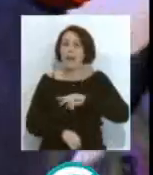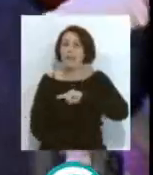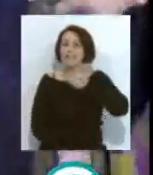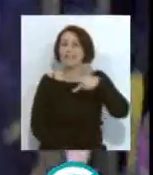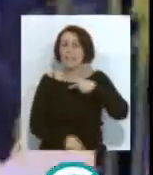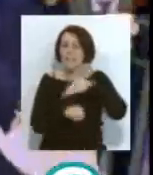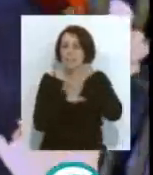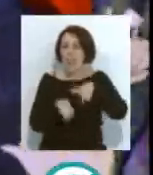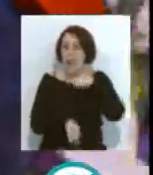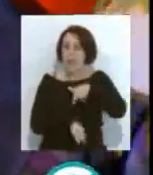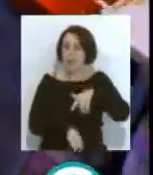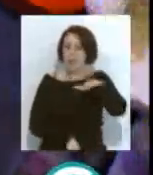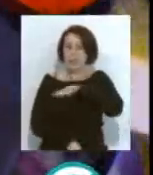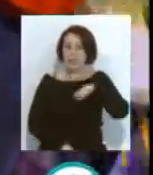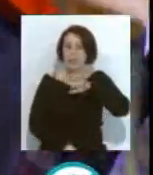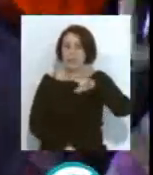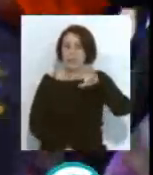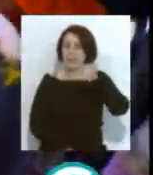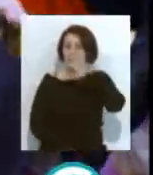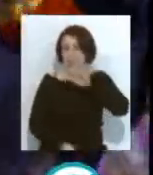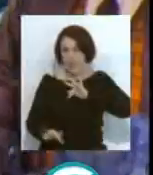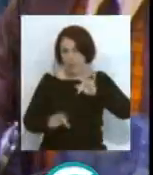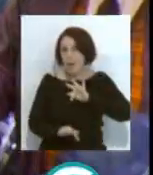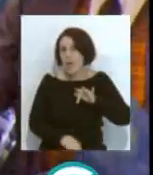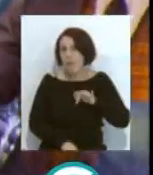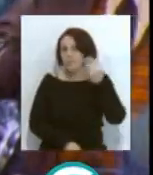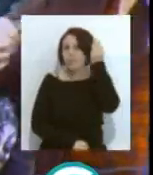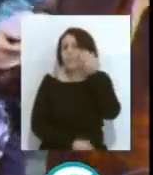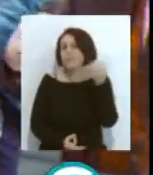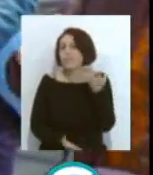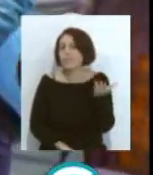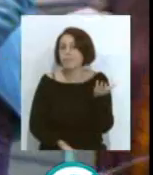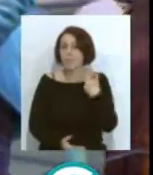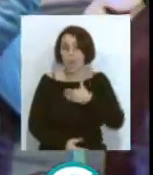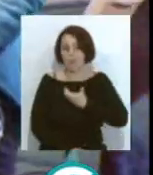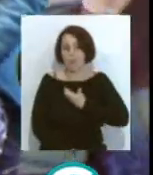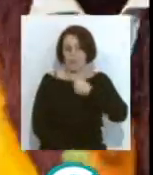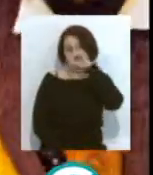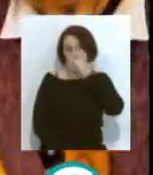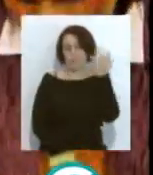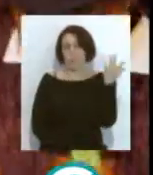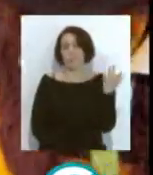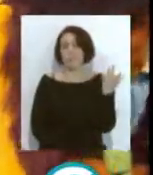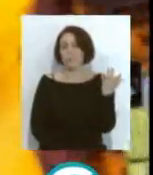en febrero en el Gran Teatro Falla. Hombre, la iniciativa del ayuntamiento